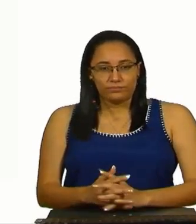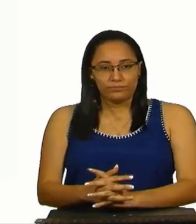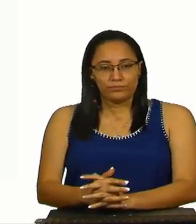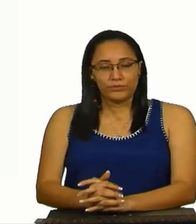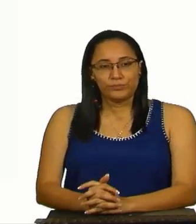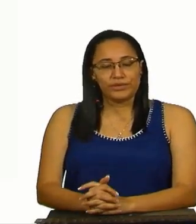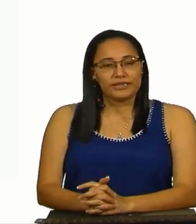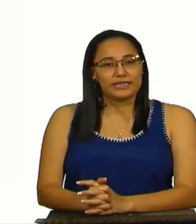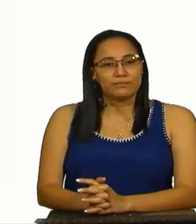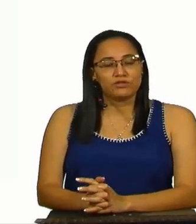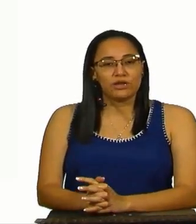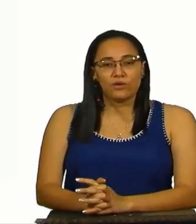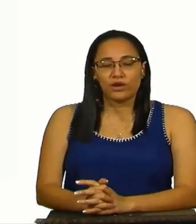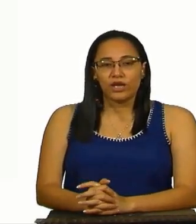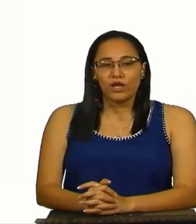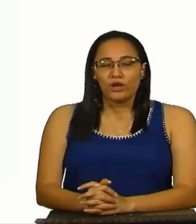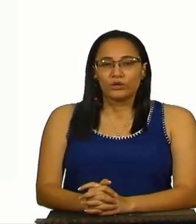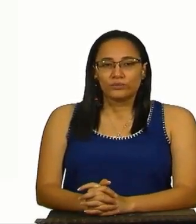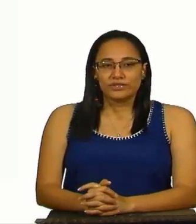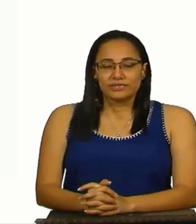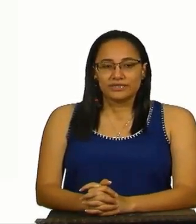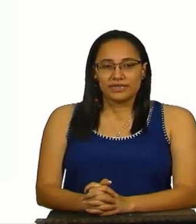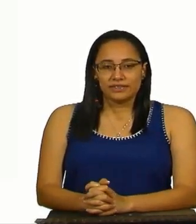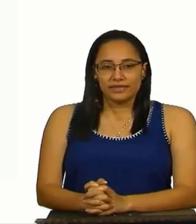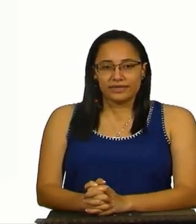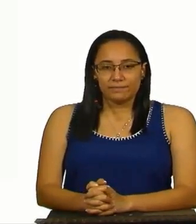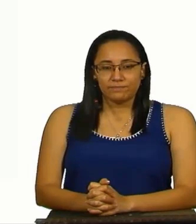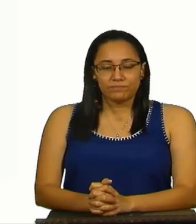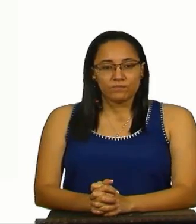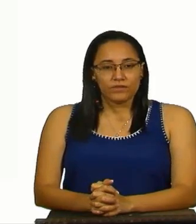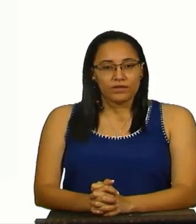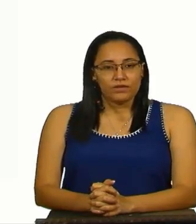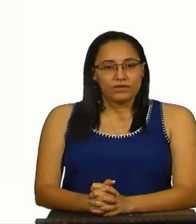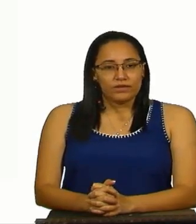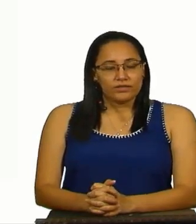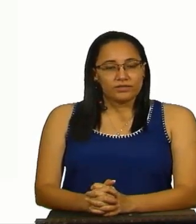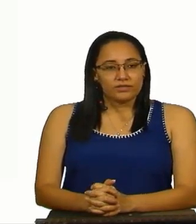allowed. Muy bien, tenemos ahora con